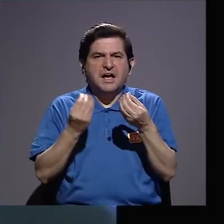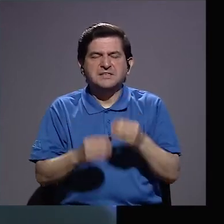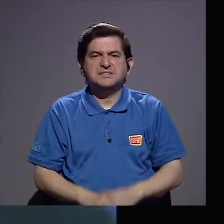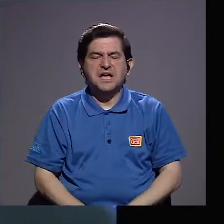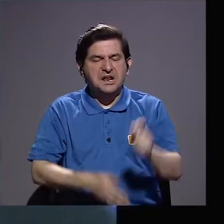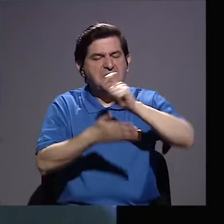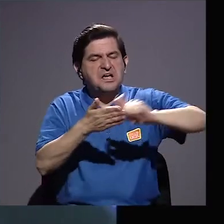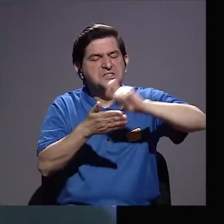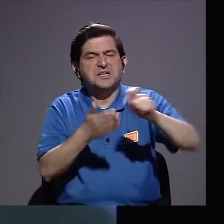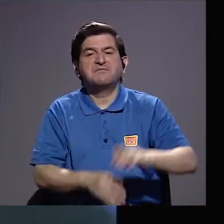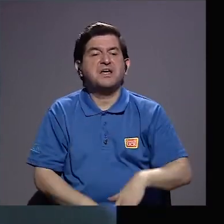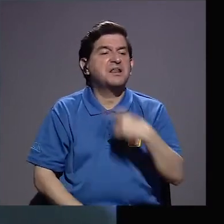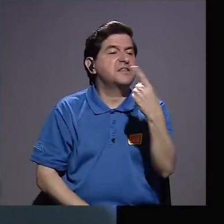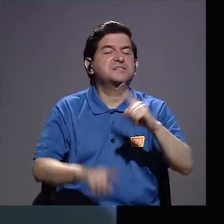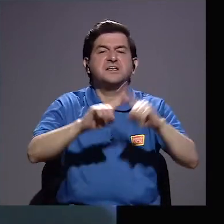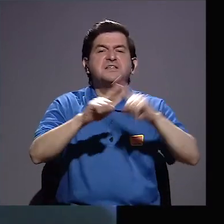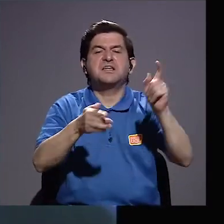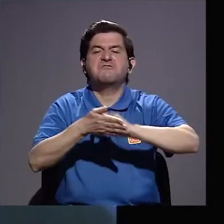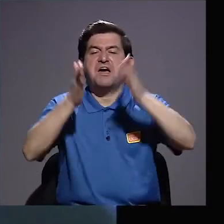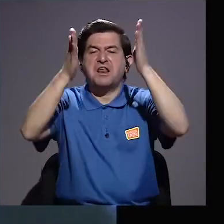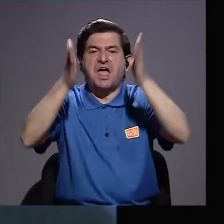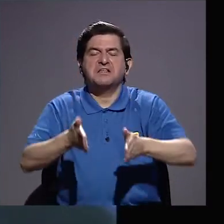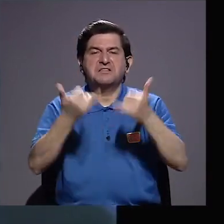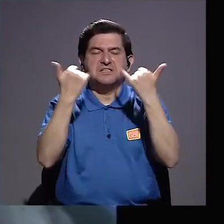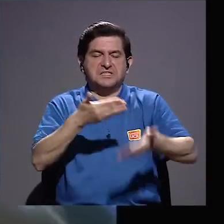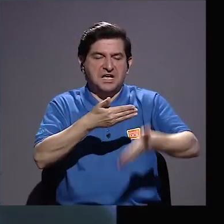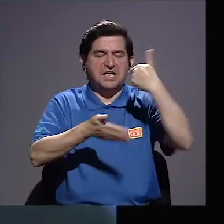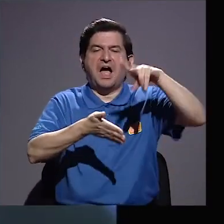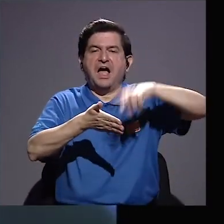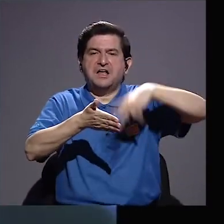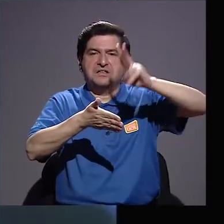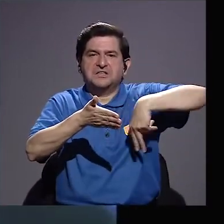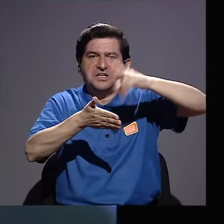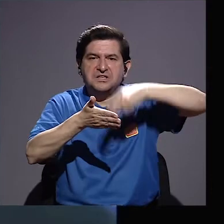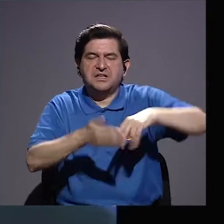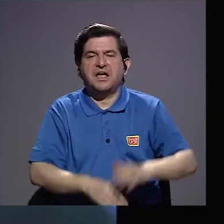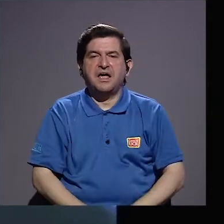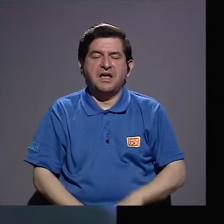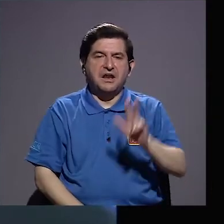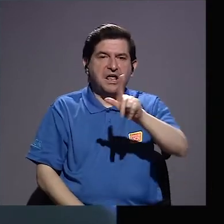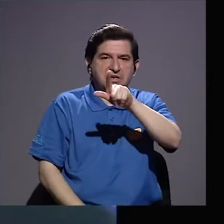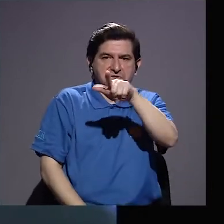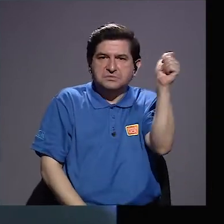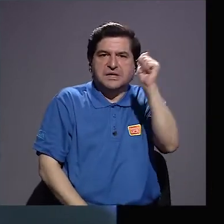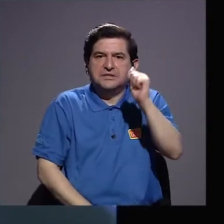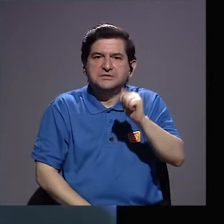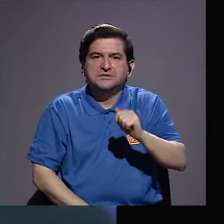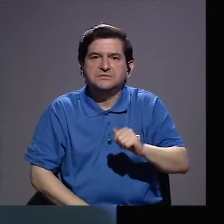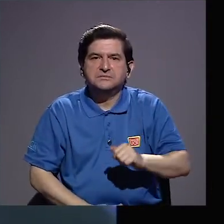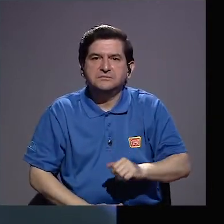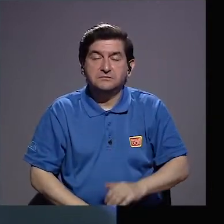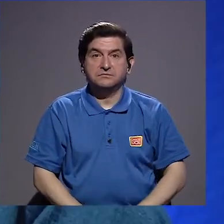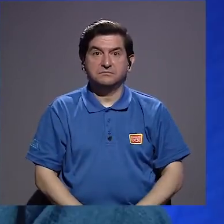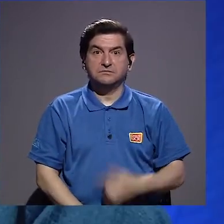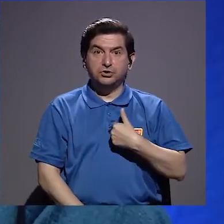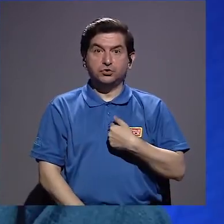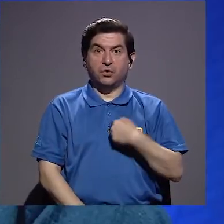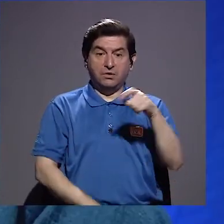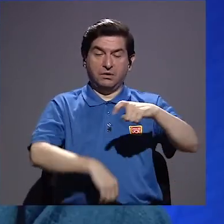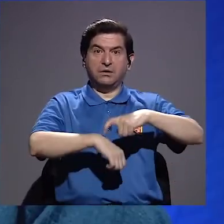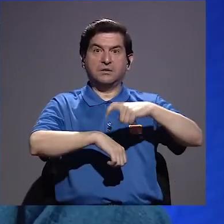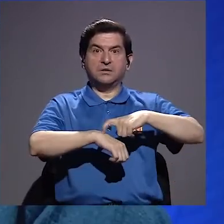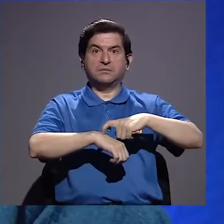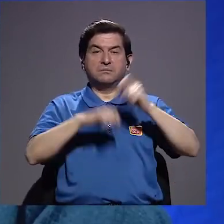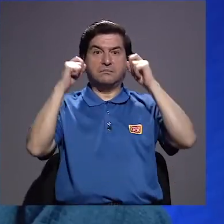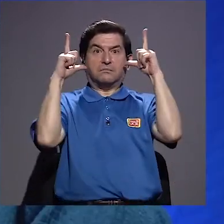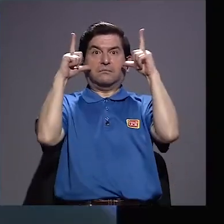lo que tiene que haber escrito era qué decían los diferentes autores que habíamos leído durante el trimestre. Y